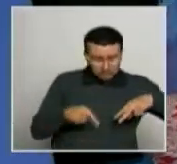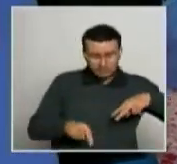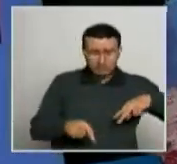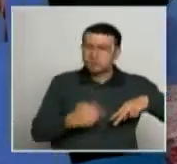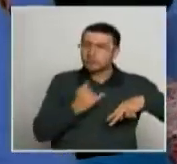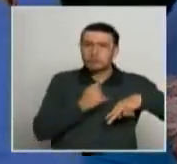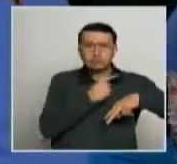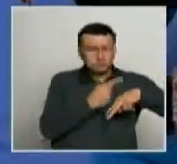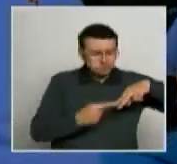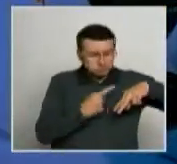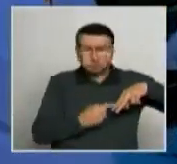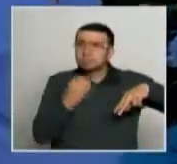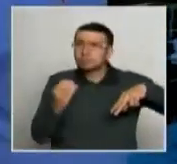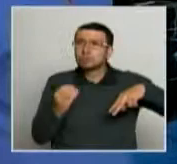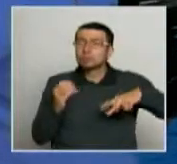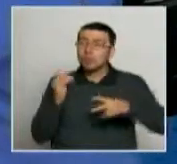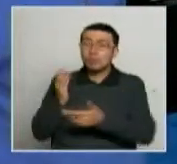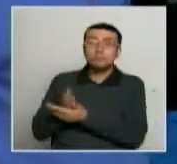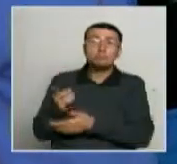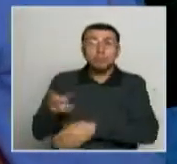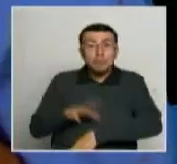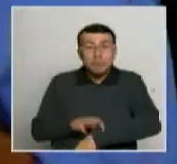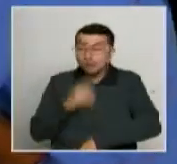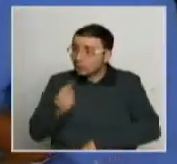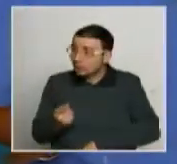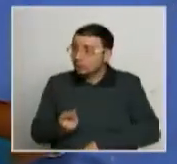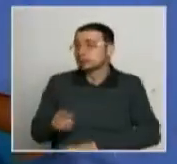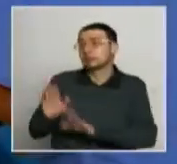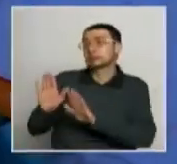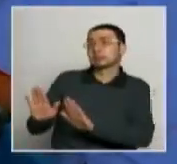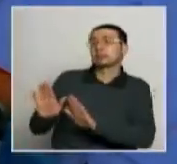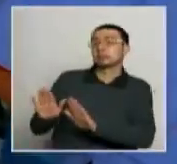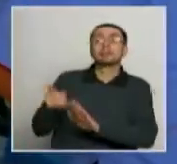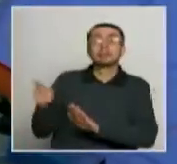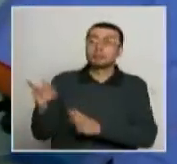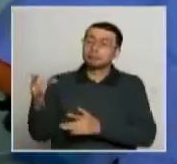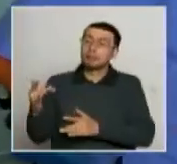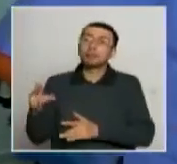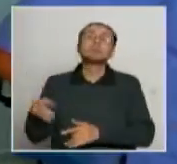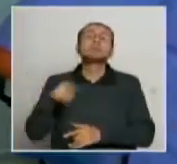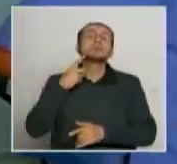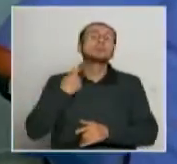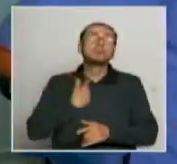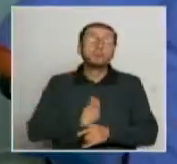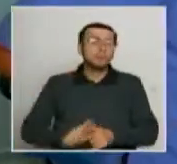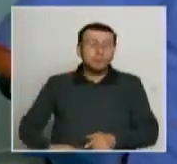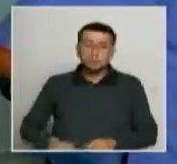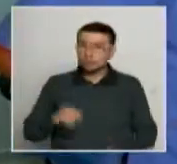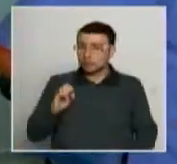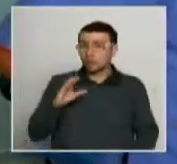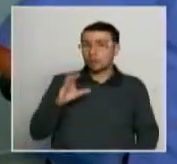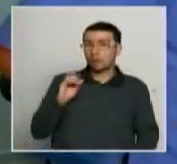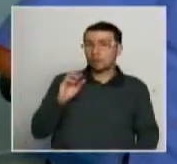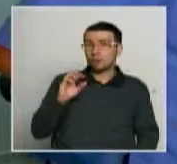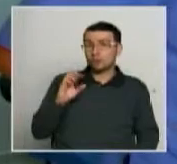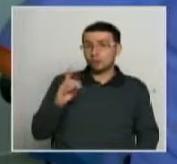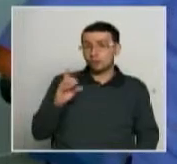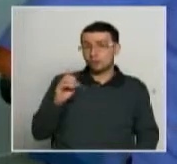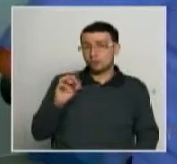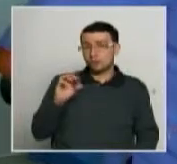Fui donde un médico y el médico me dijo, no la inyecto todavía hasta no tener el ecodoppler. Y con el resultado que ustedes le dan a uno